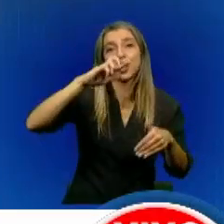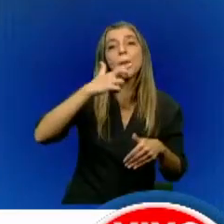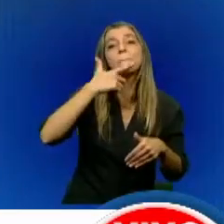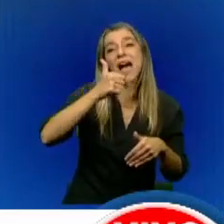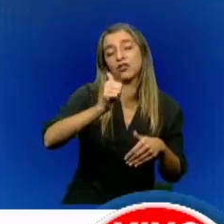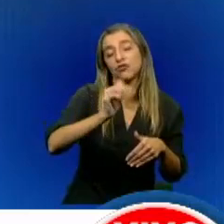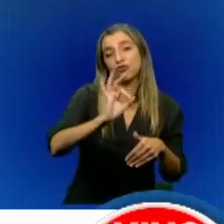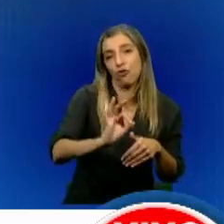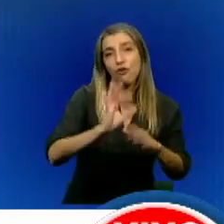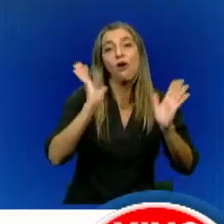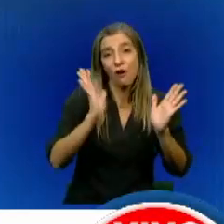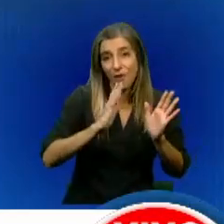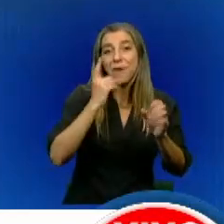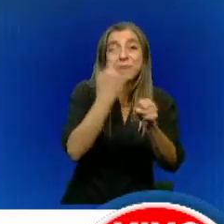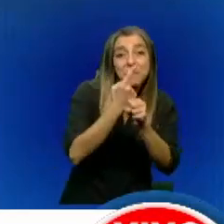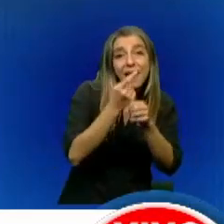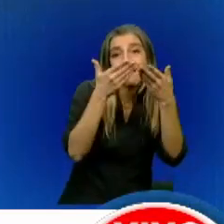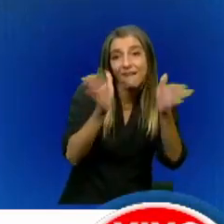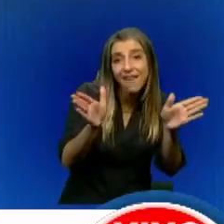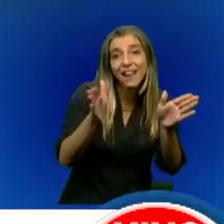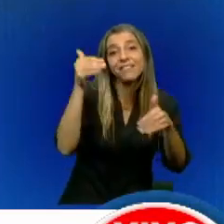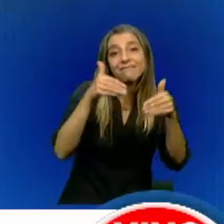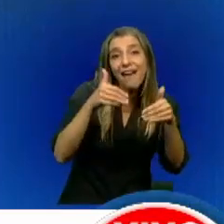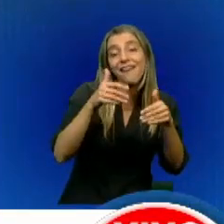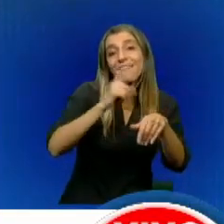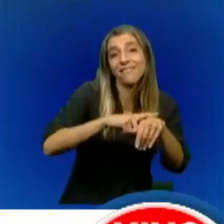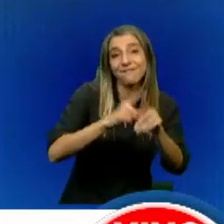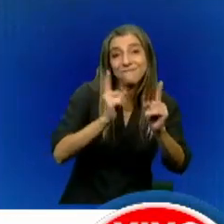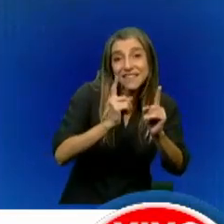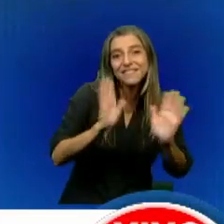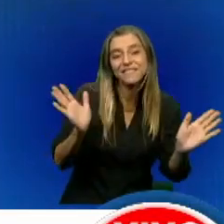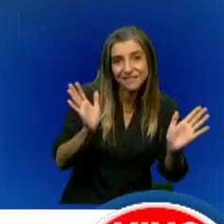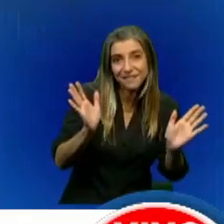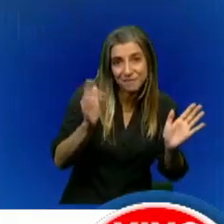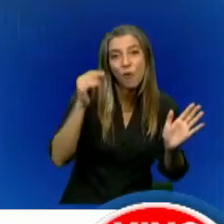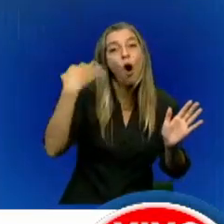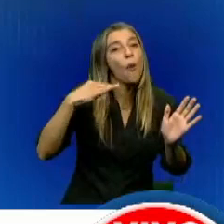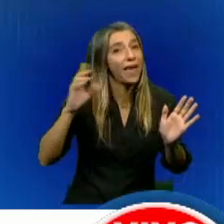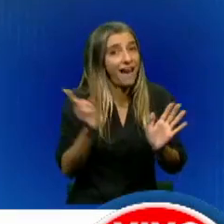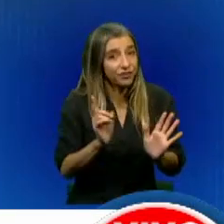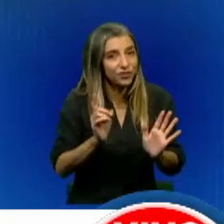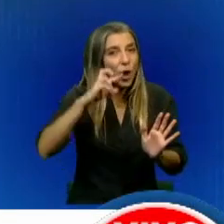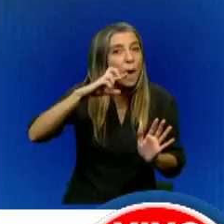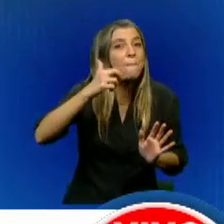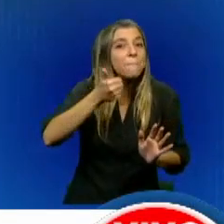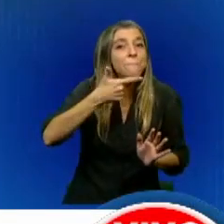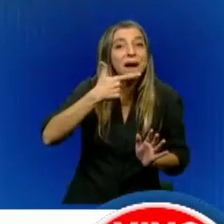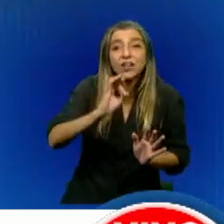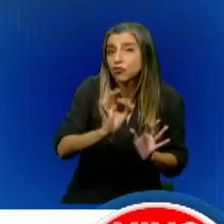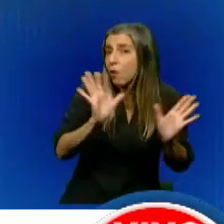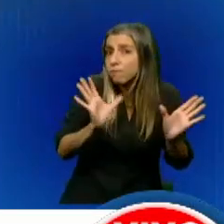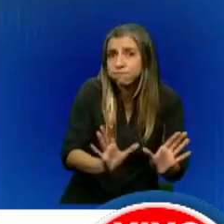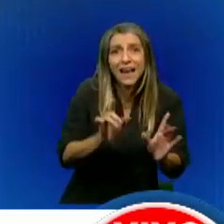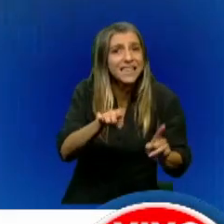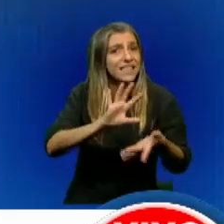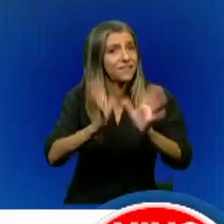y obligatorias. Y tenemos un gran antecedente de estas normas autolimitativas, y lo quiero